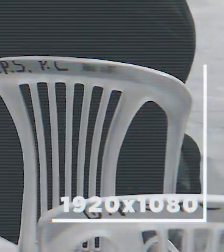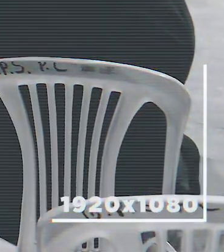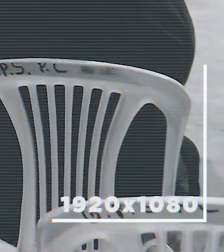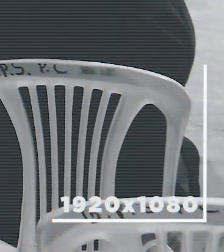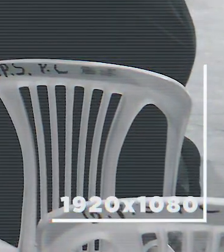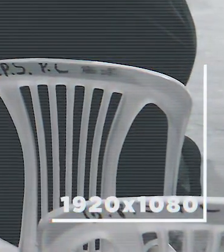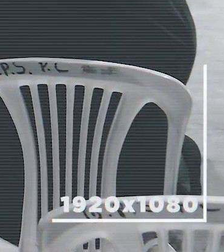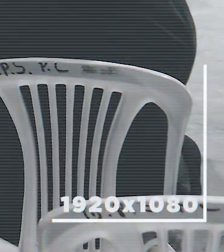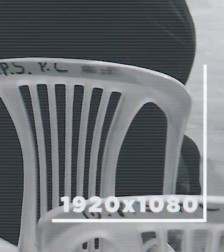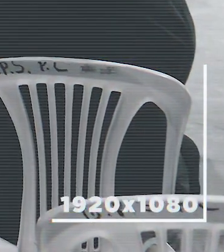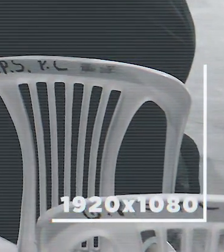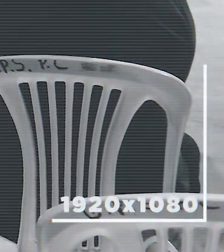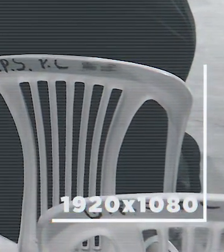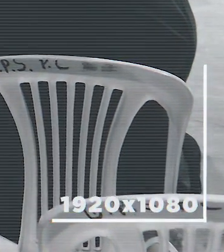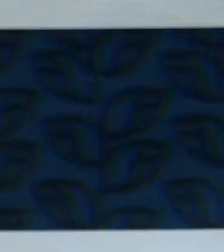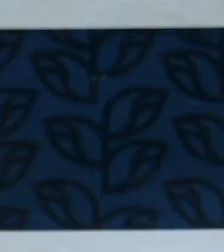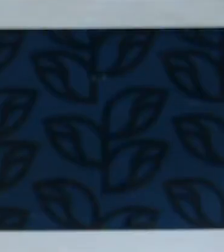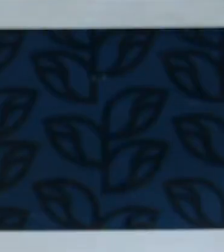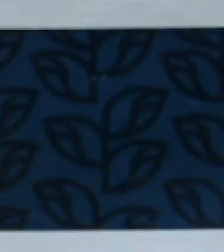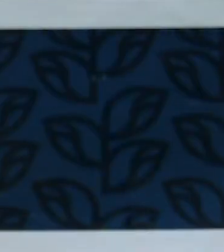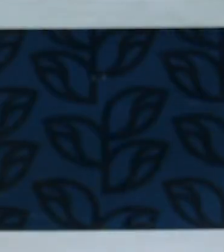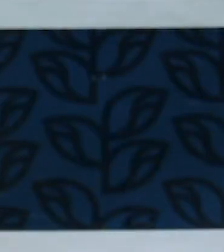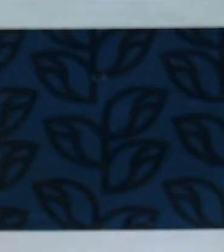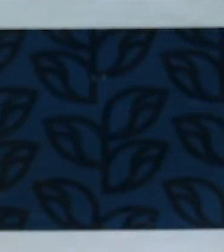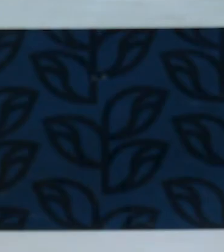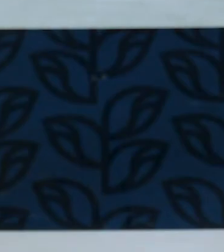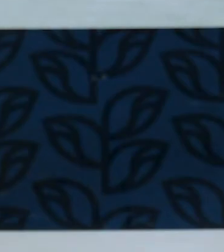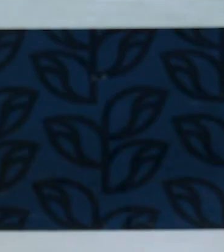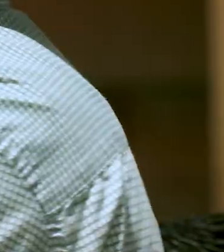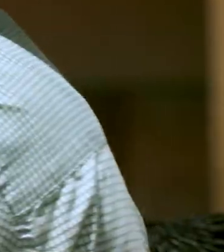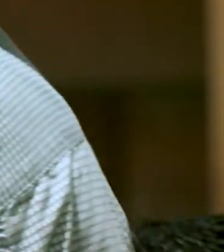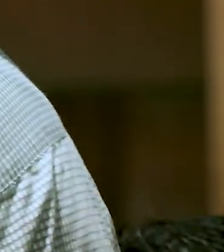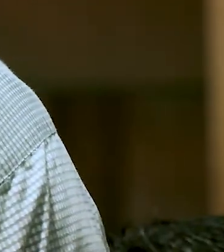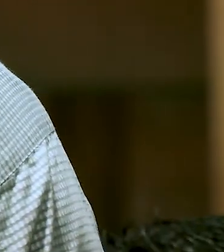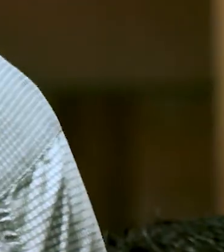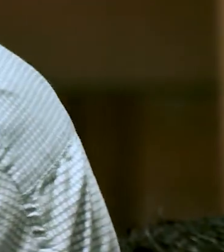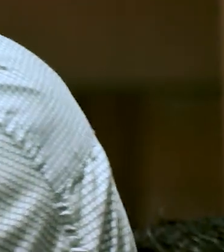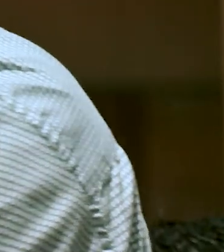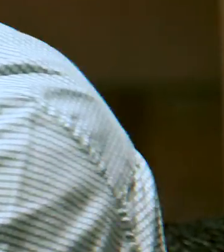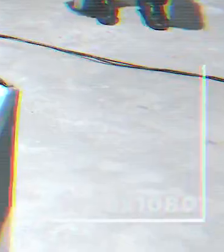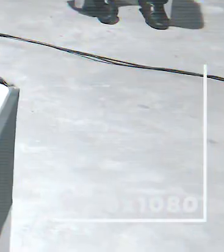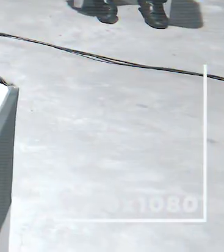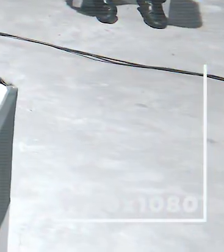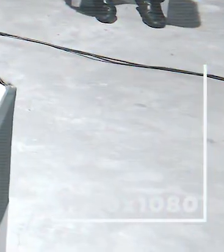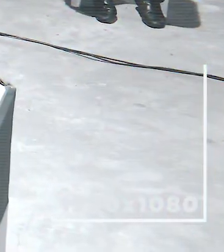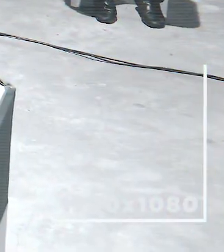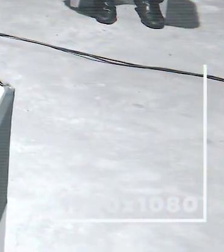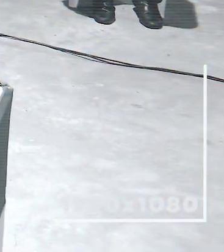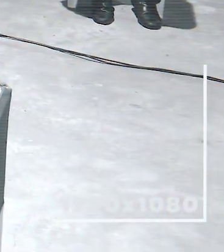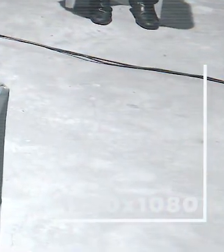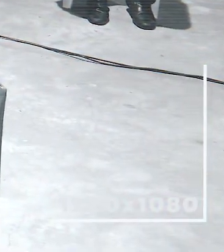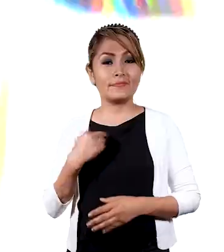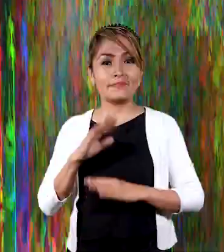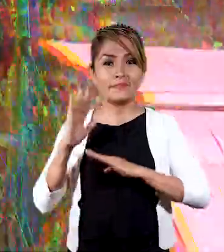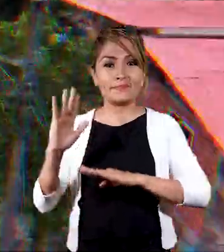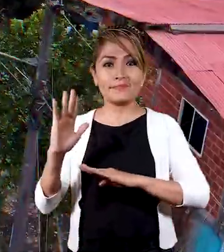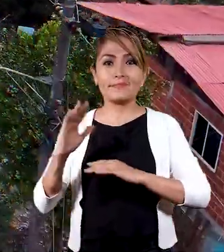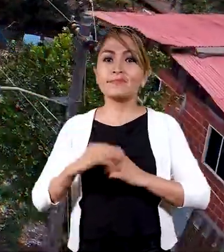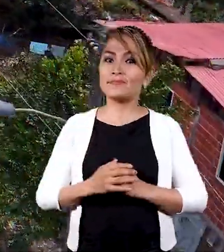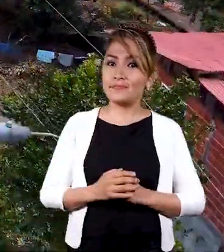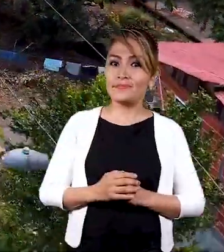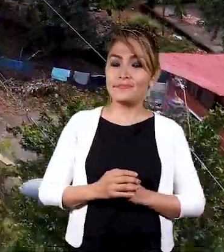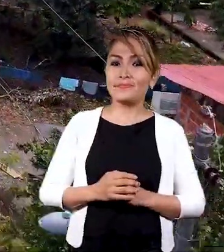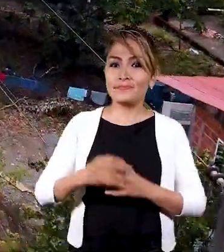Este fue un sueño de hace muchos años de nuestra gente de acá, del sector de Luz y Vida. Nosotros estamos acá ya con hechos concretos.